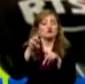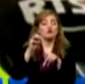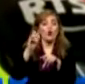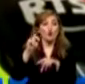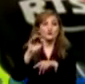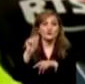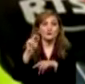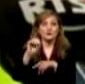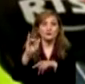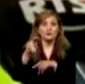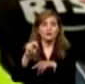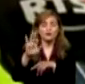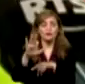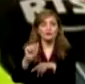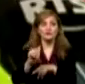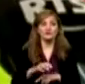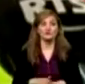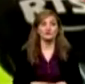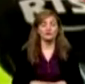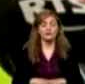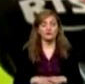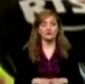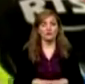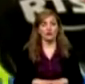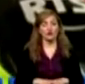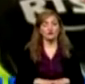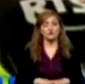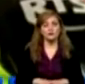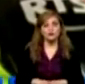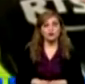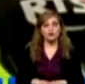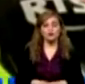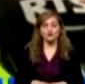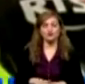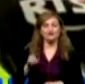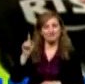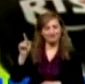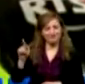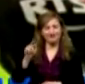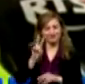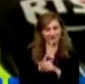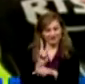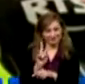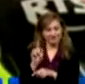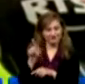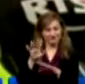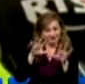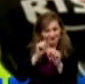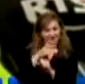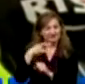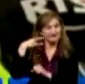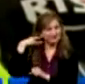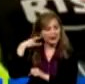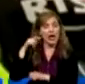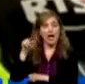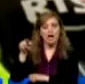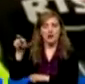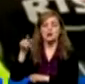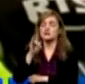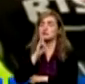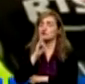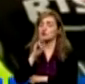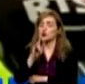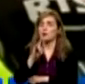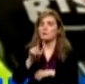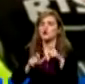estaban acá porque tuvieron el acercamiento con personas de aquí de nuestro país que estaban allá